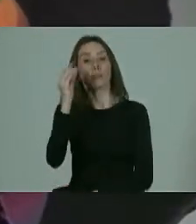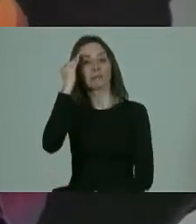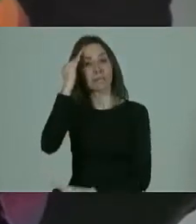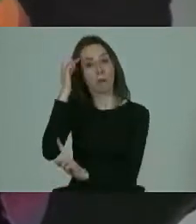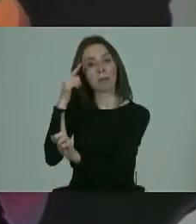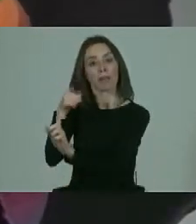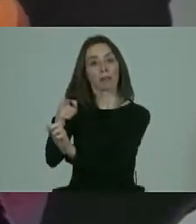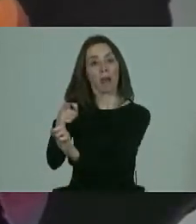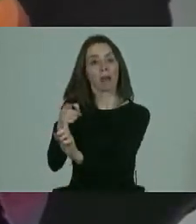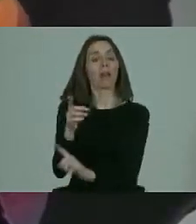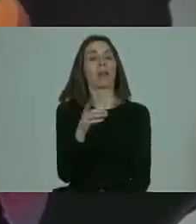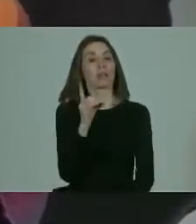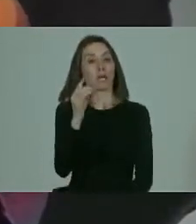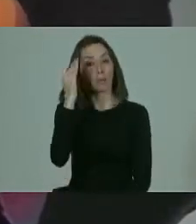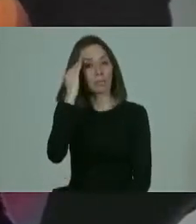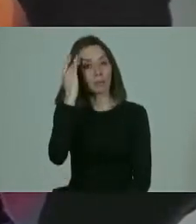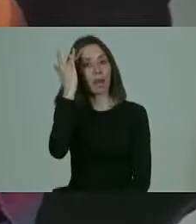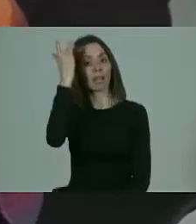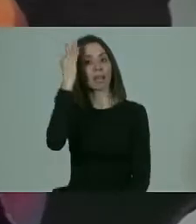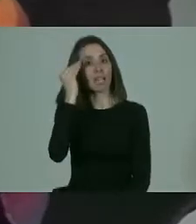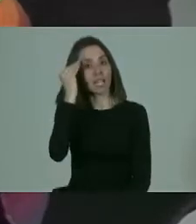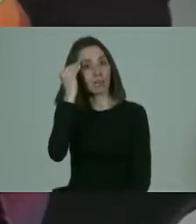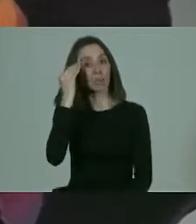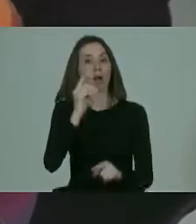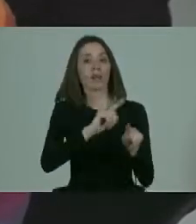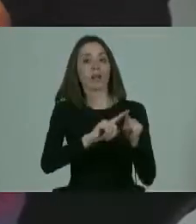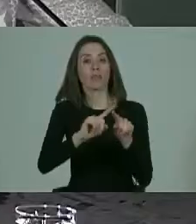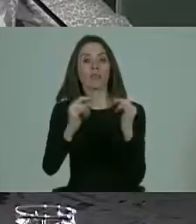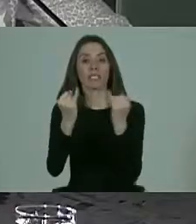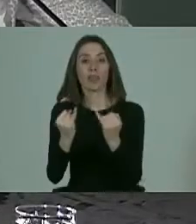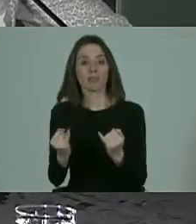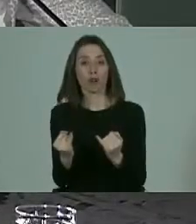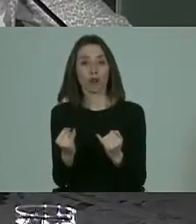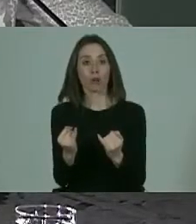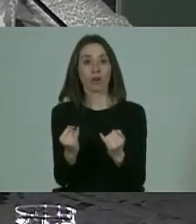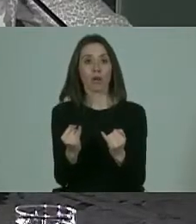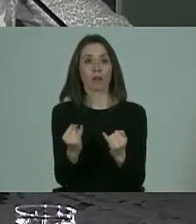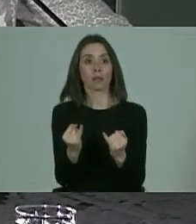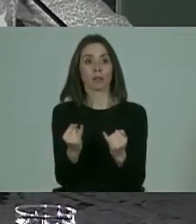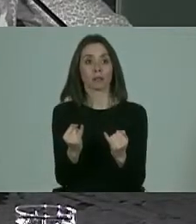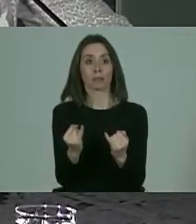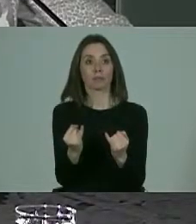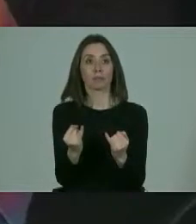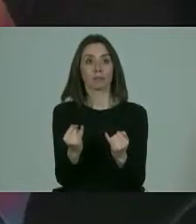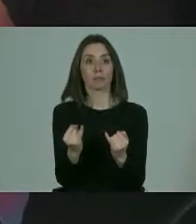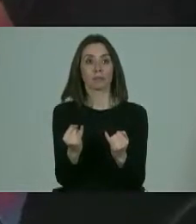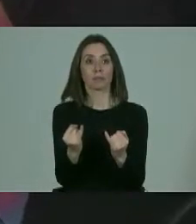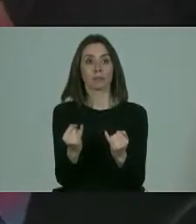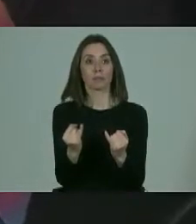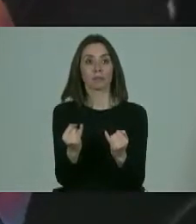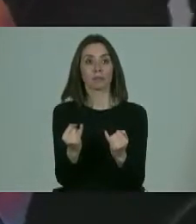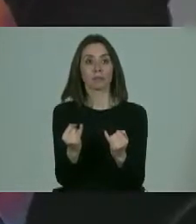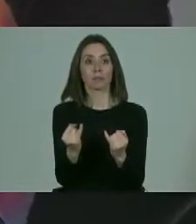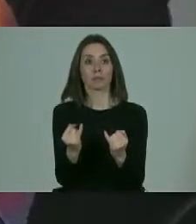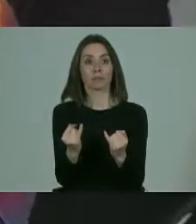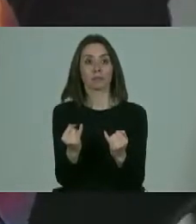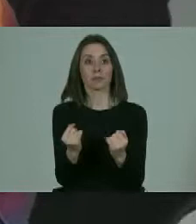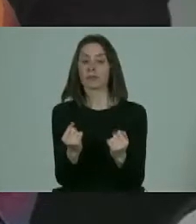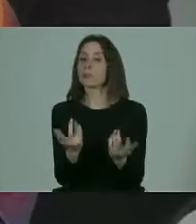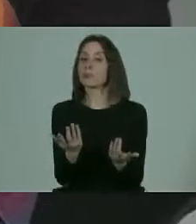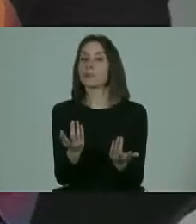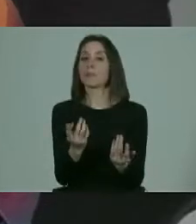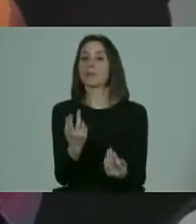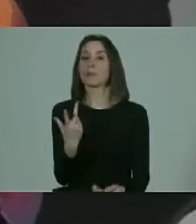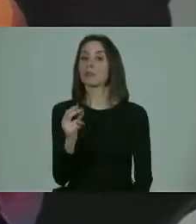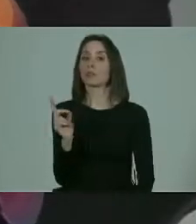pero la discapacidad mental o intelectual de diversos formas como se le llama o las realidades que tiene en el fondo no es